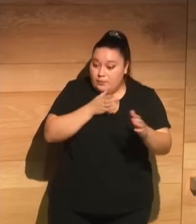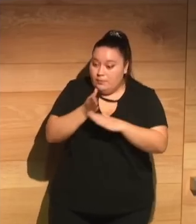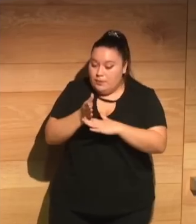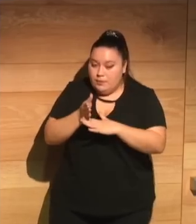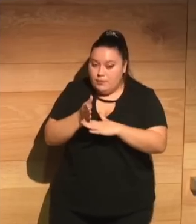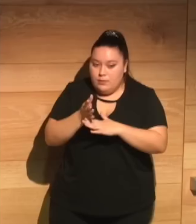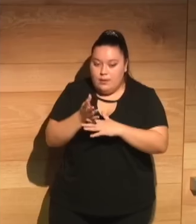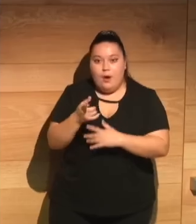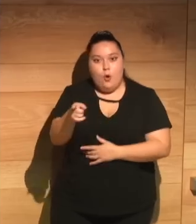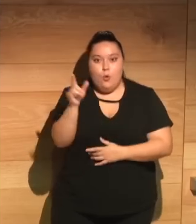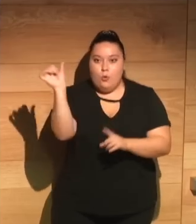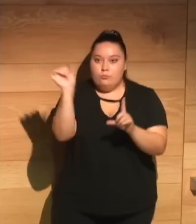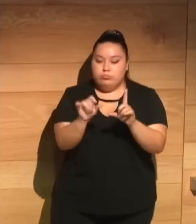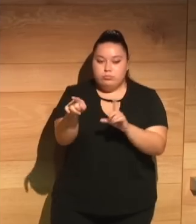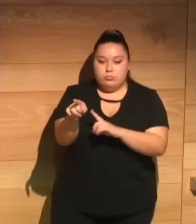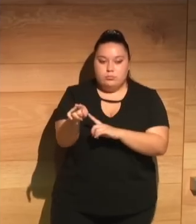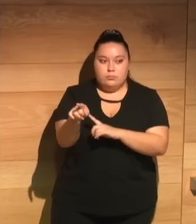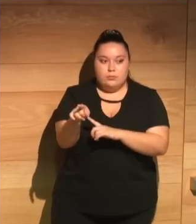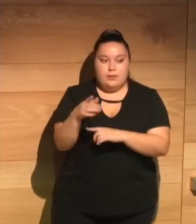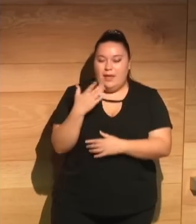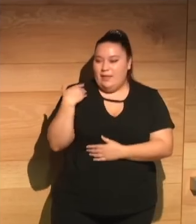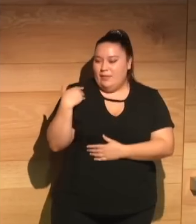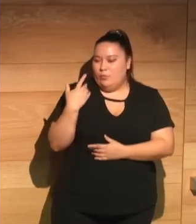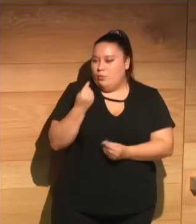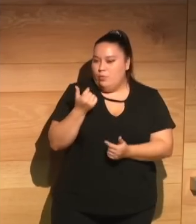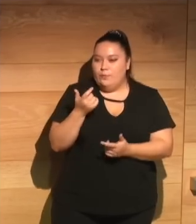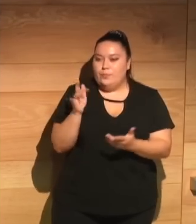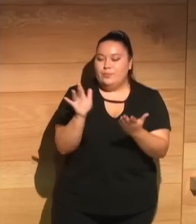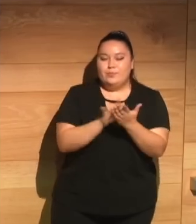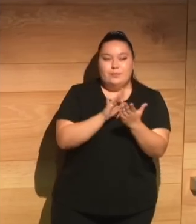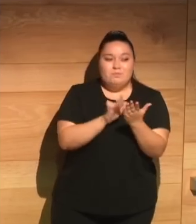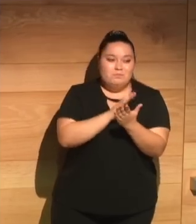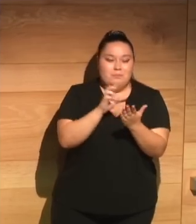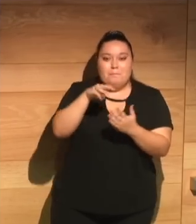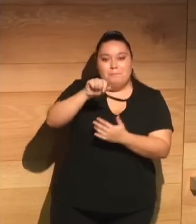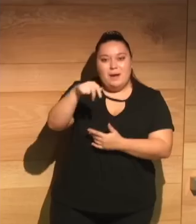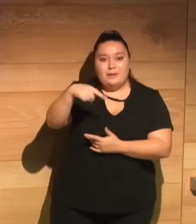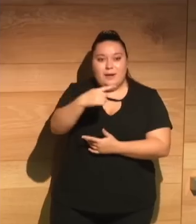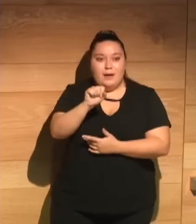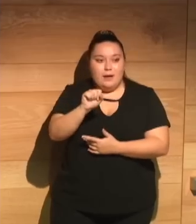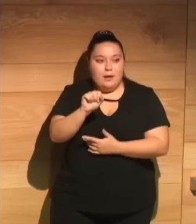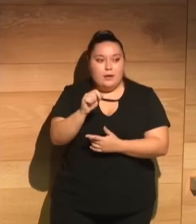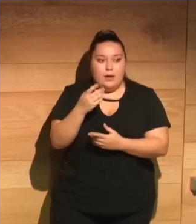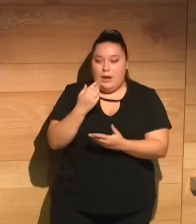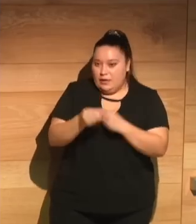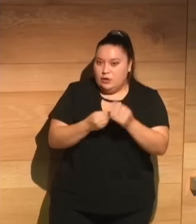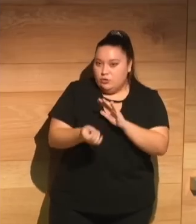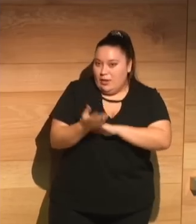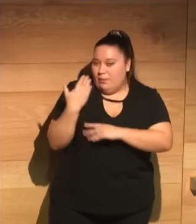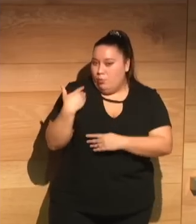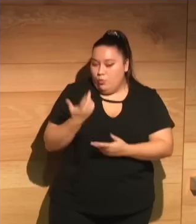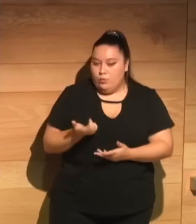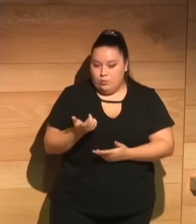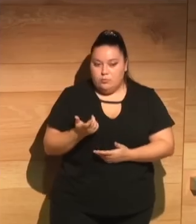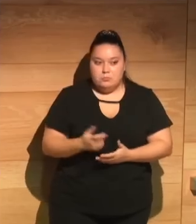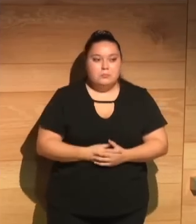blanca y se convierte en un... Que, de hecho, han hecho un manga hace poco y un anime sobre esa historia. Lo estás contando muy bien, Arturo. No, bueno, porque me lo he